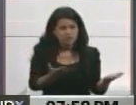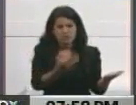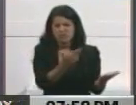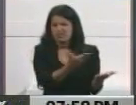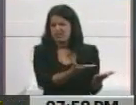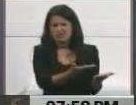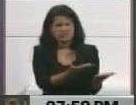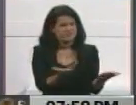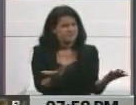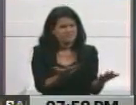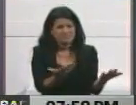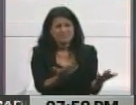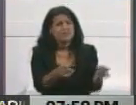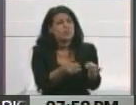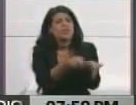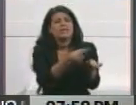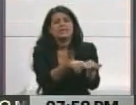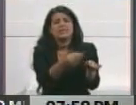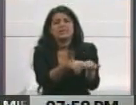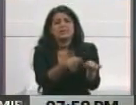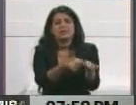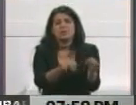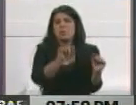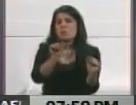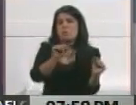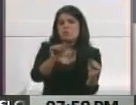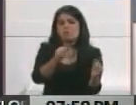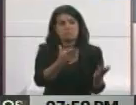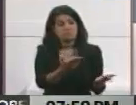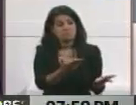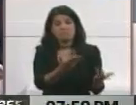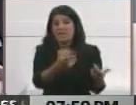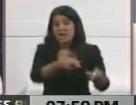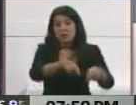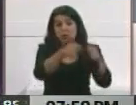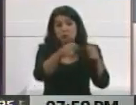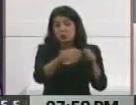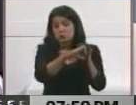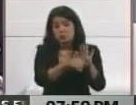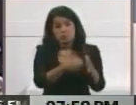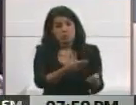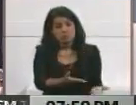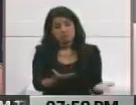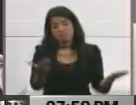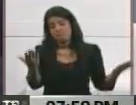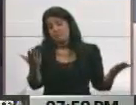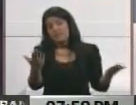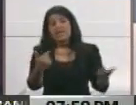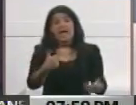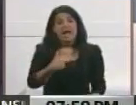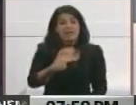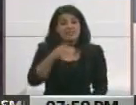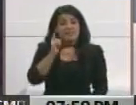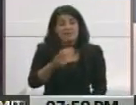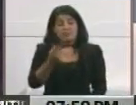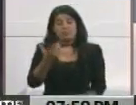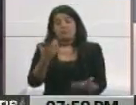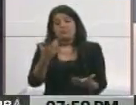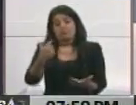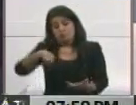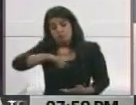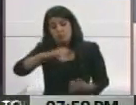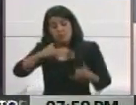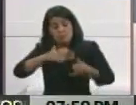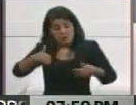muy infantil y fuera del marco de la Constitución entonces hay que hacer un esfuerzo para ver de qué manera se les